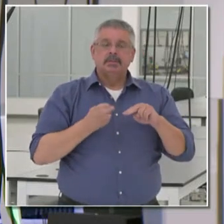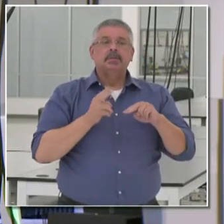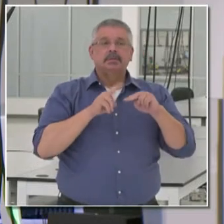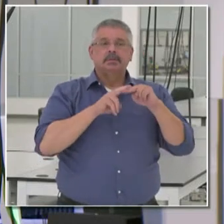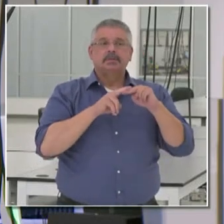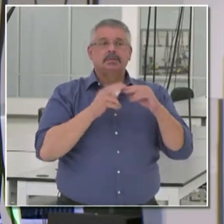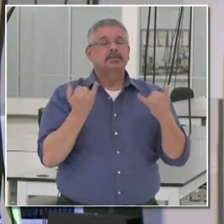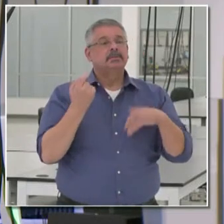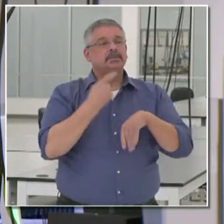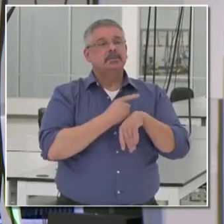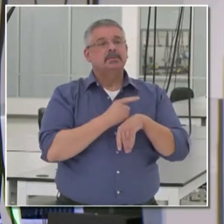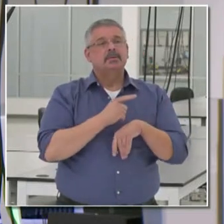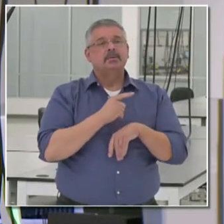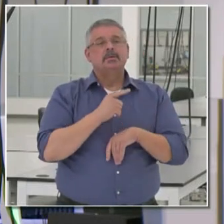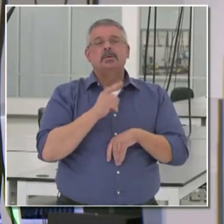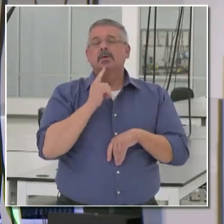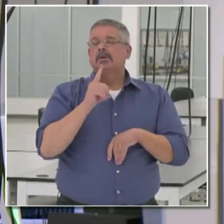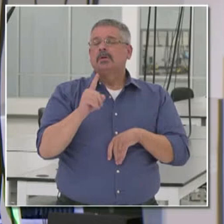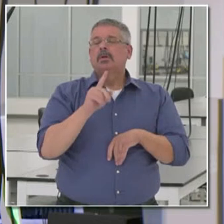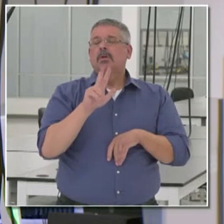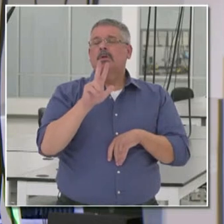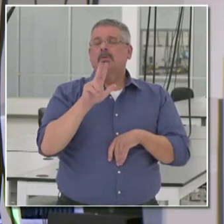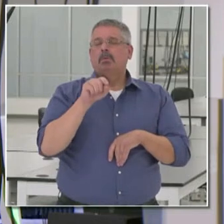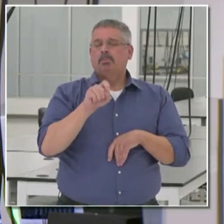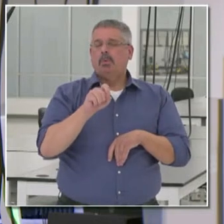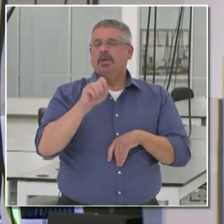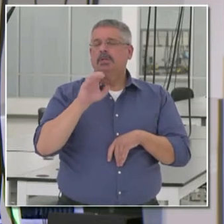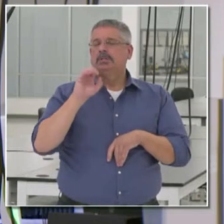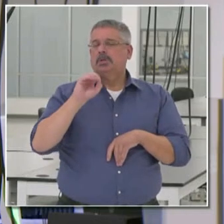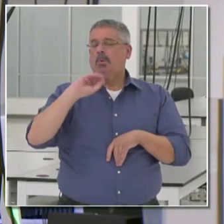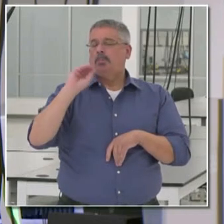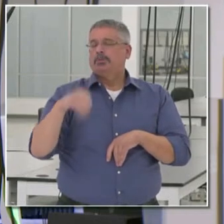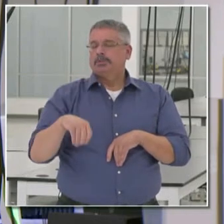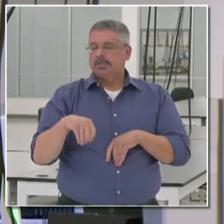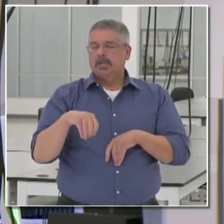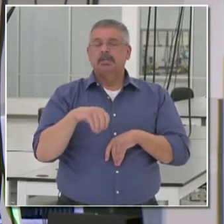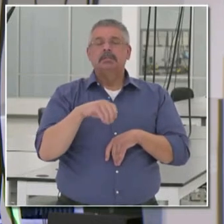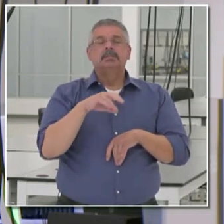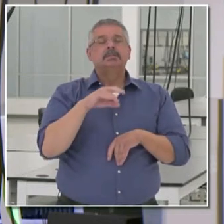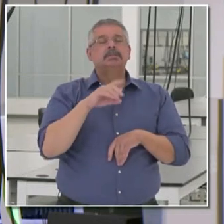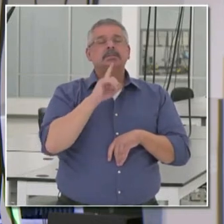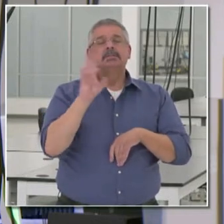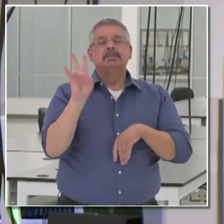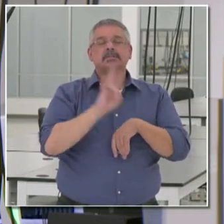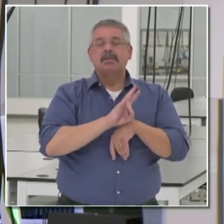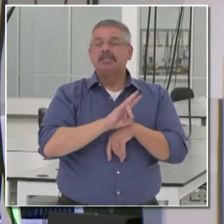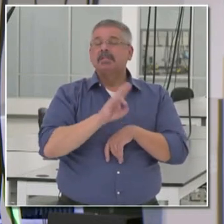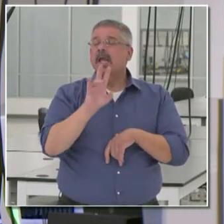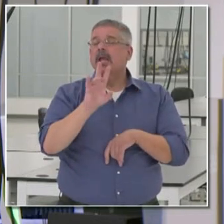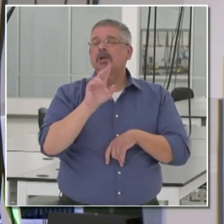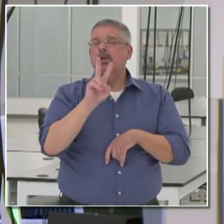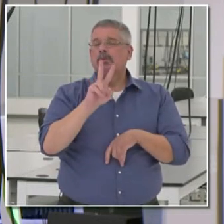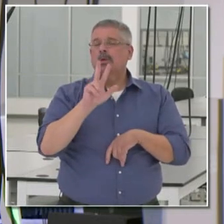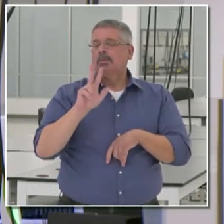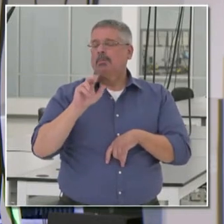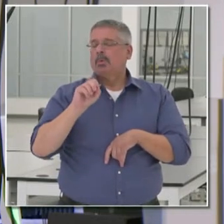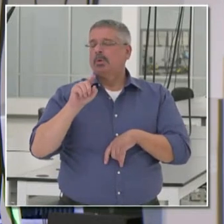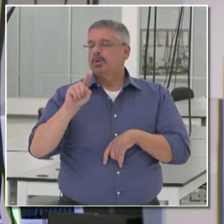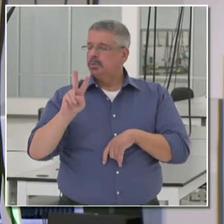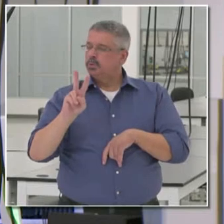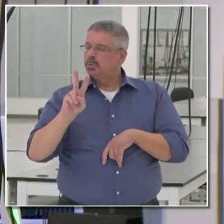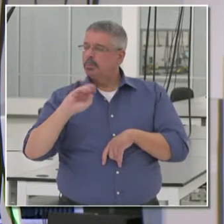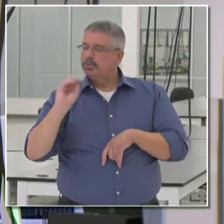positivos en el estado de california en este periodo de 14 días es 3.0 por ciento el de siete días 3.2 por ciento